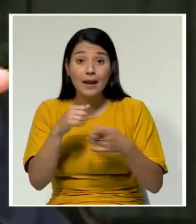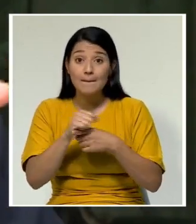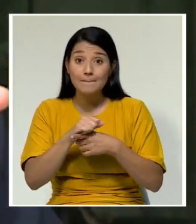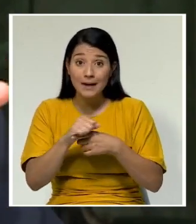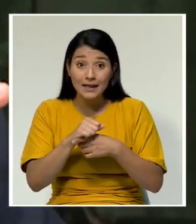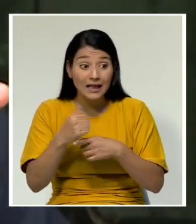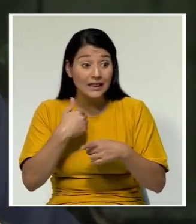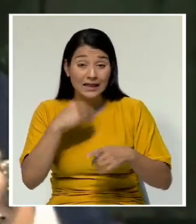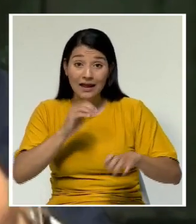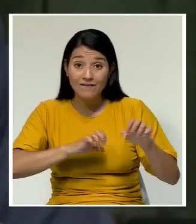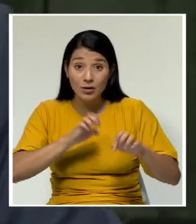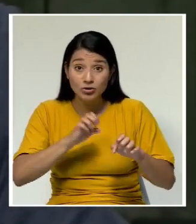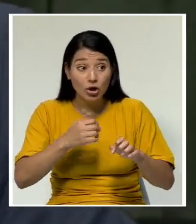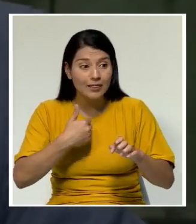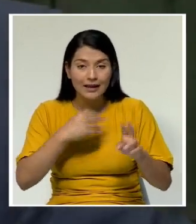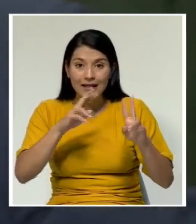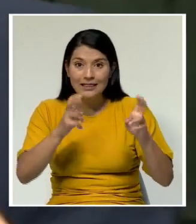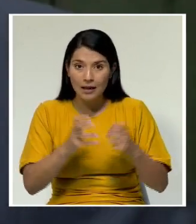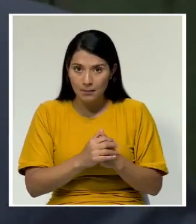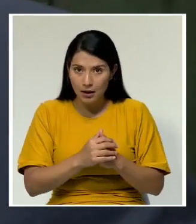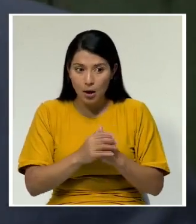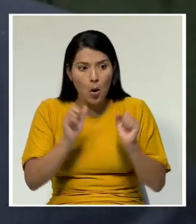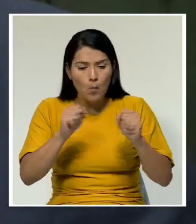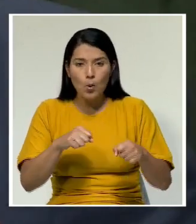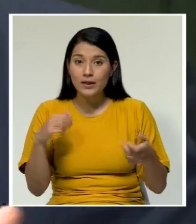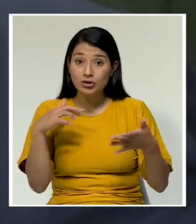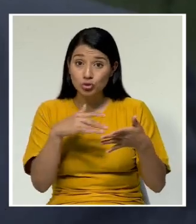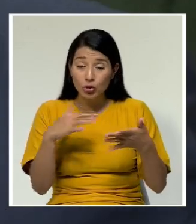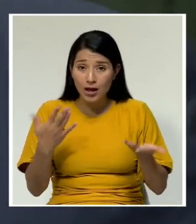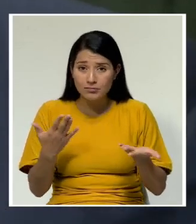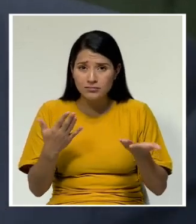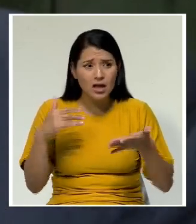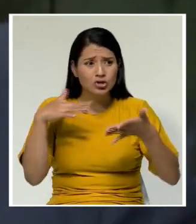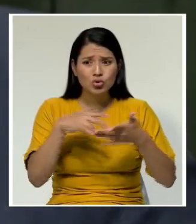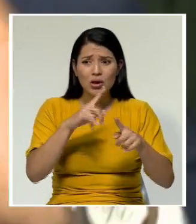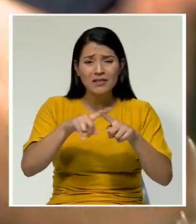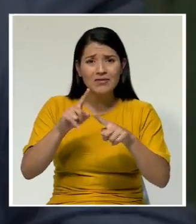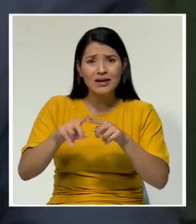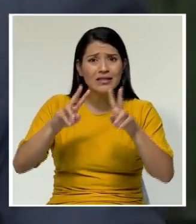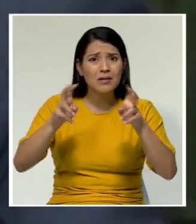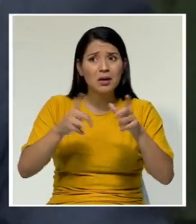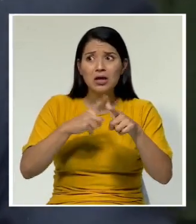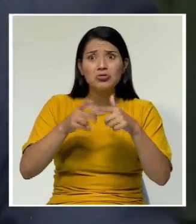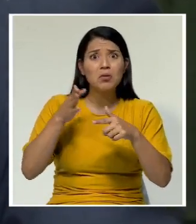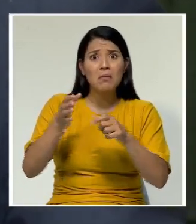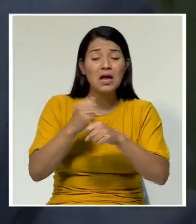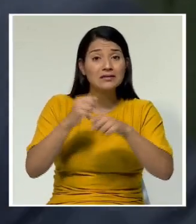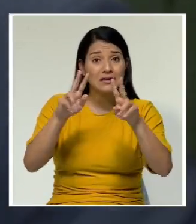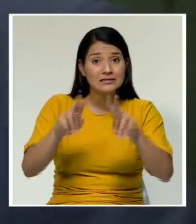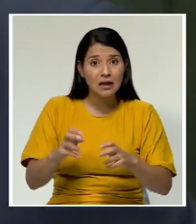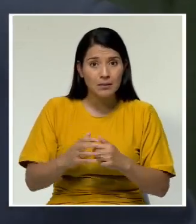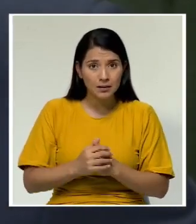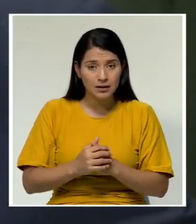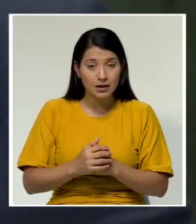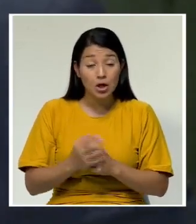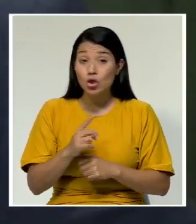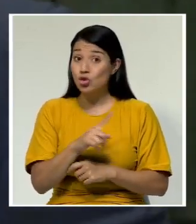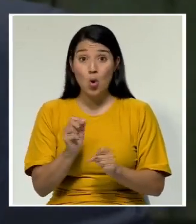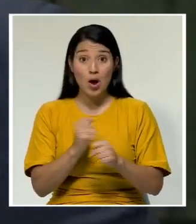video, descargan el video, estudian, tienen la práctica, tienen la evaluación, tienen el tema, lo